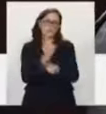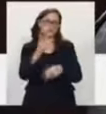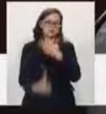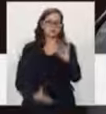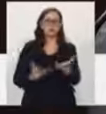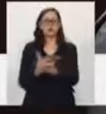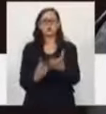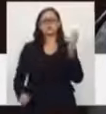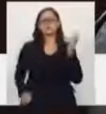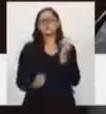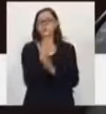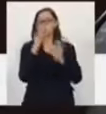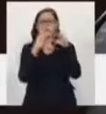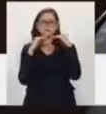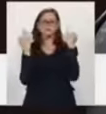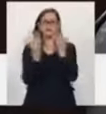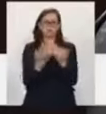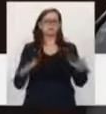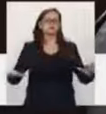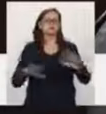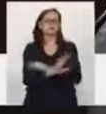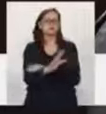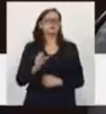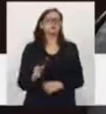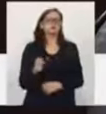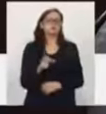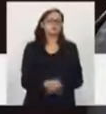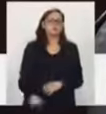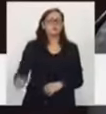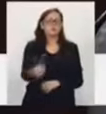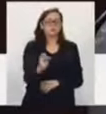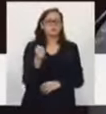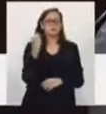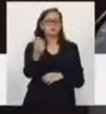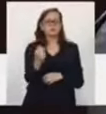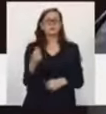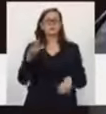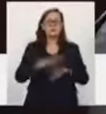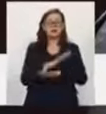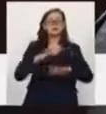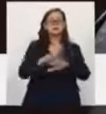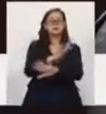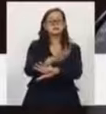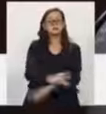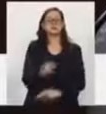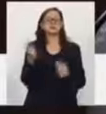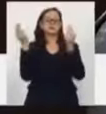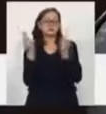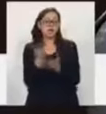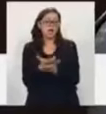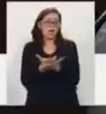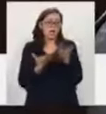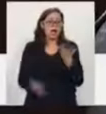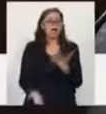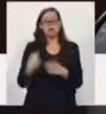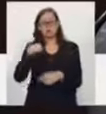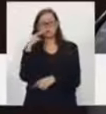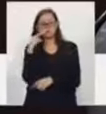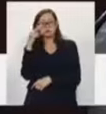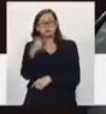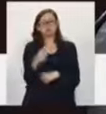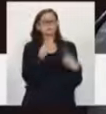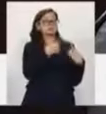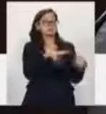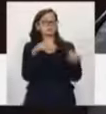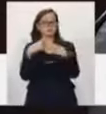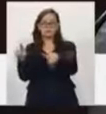la renovación de la propia democracia. Esta renovación es cada vez más necesaria ante el actual cuestionamiento de las